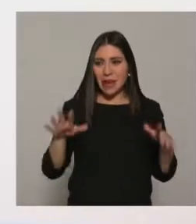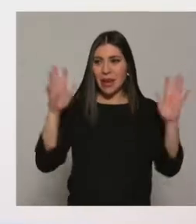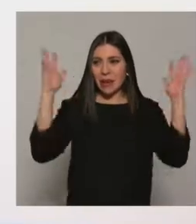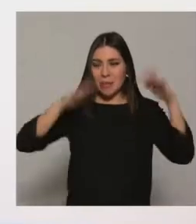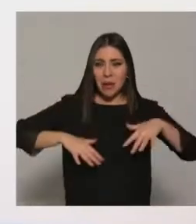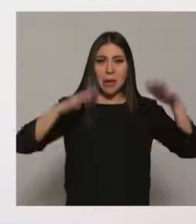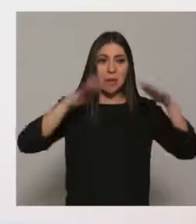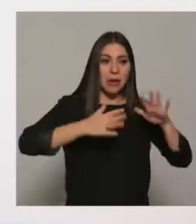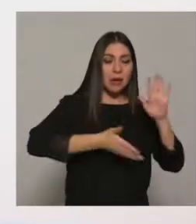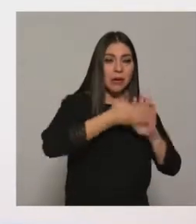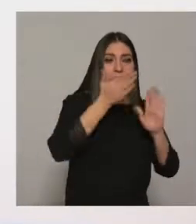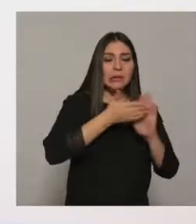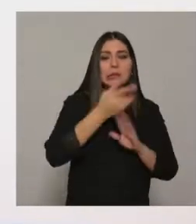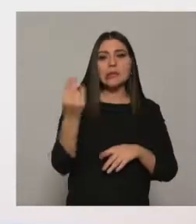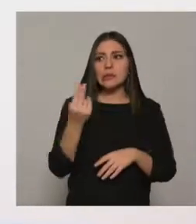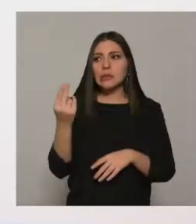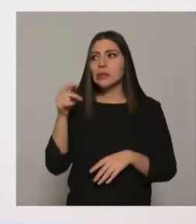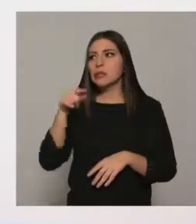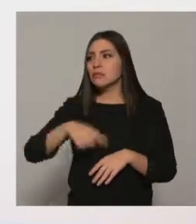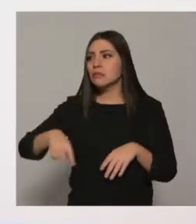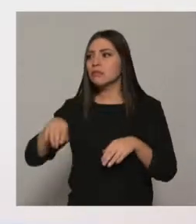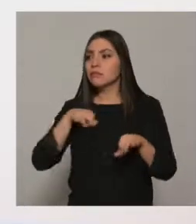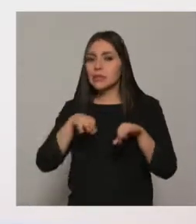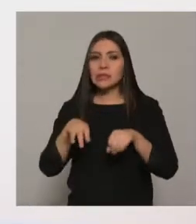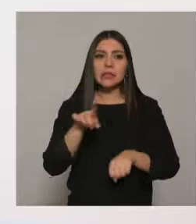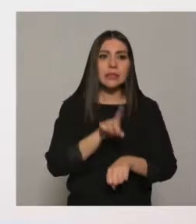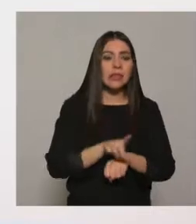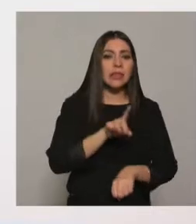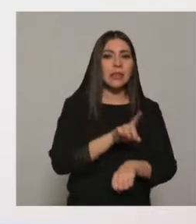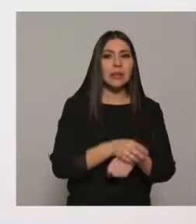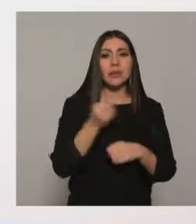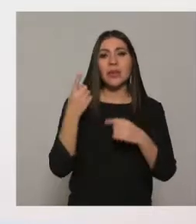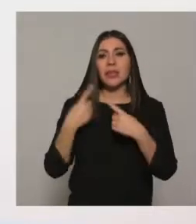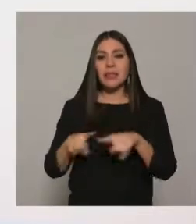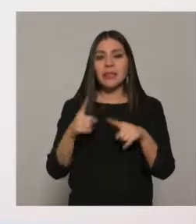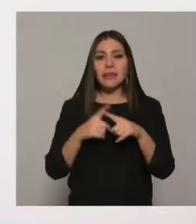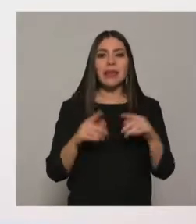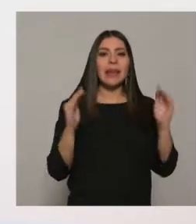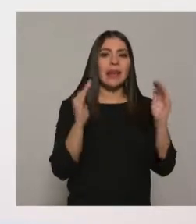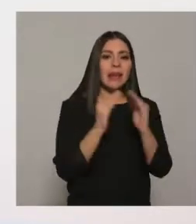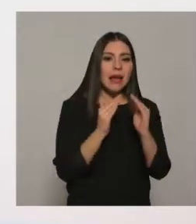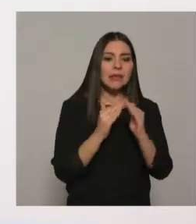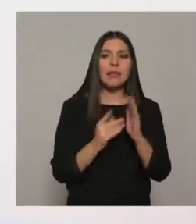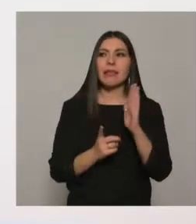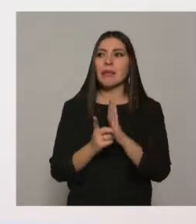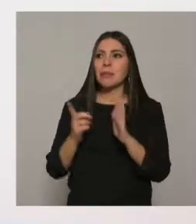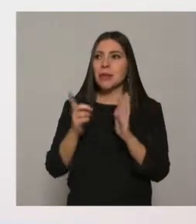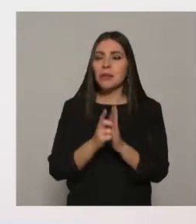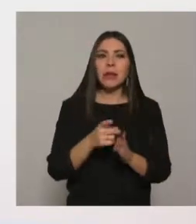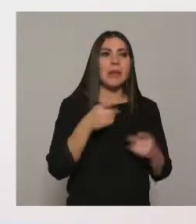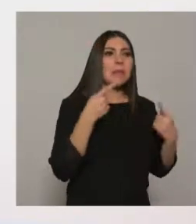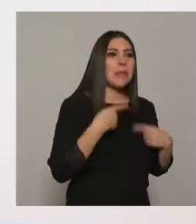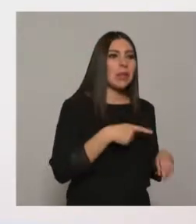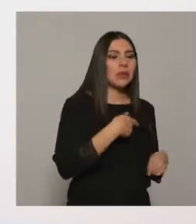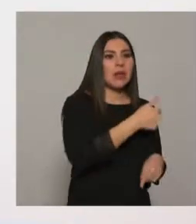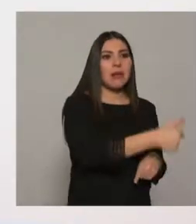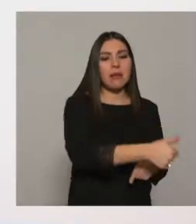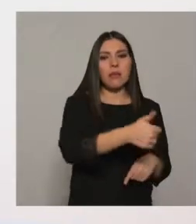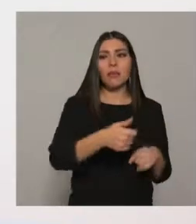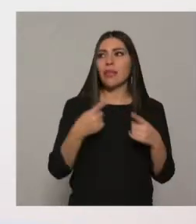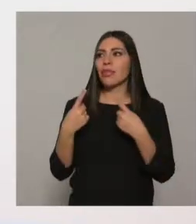irse implementando a día con día, porque cada persona, cada inmueble tiene una problemática distinta. Y como tú bien